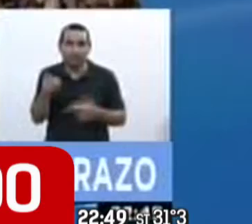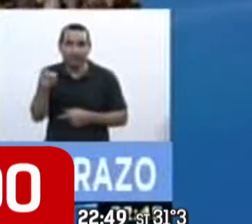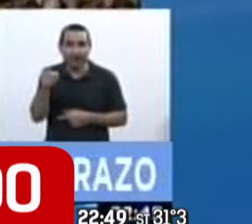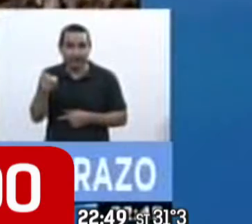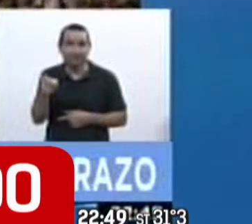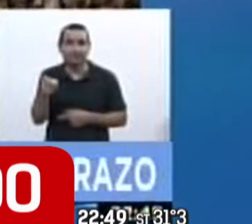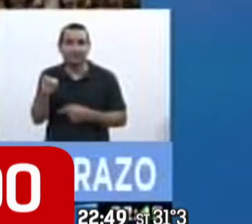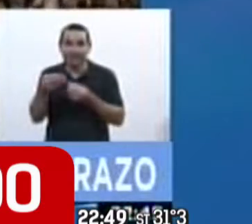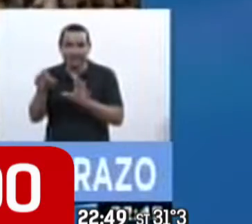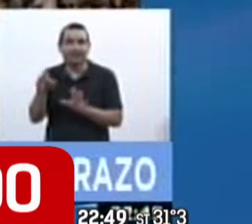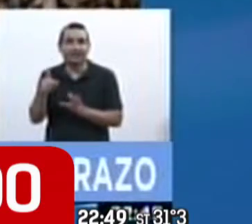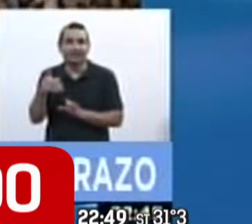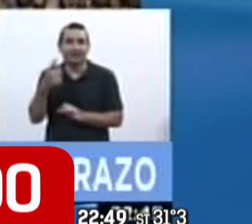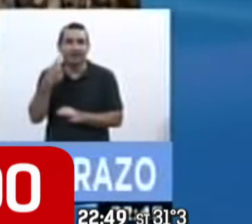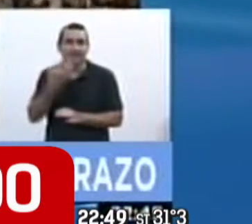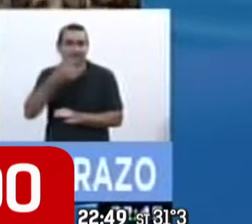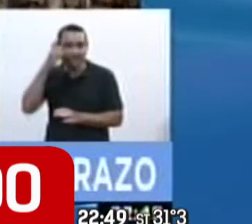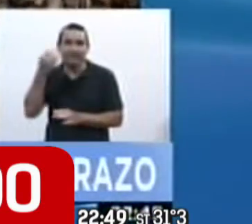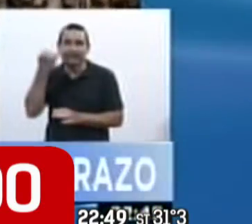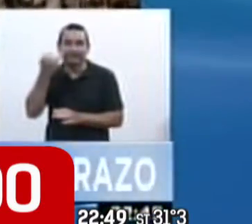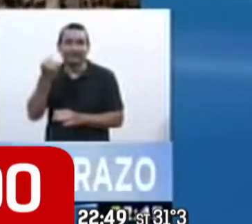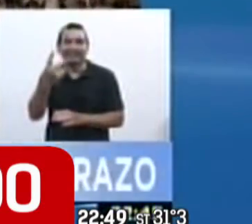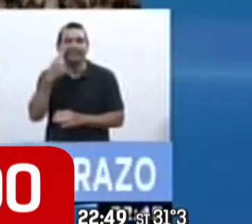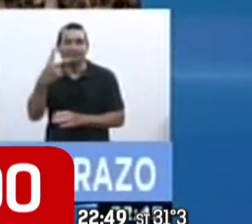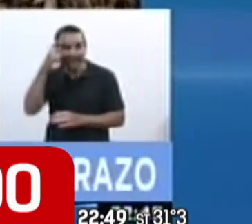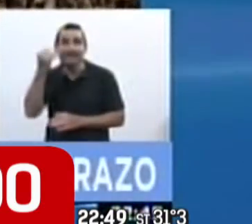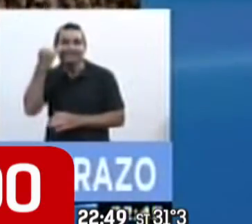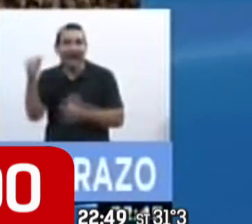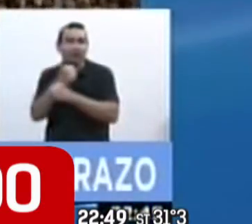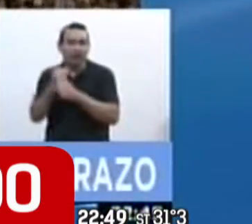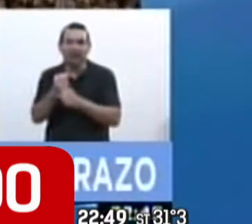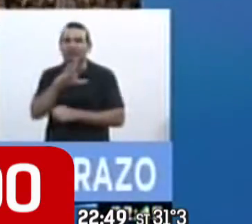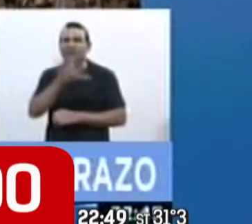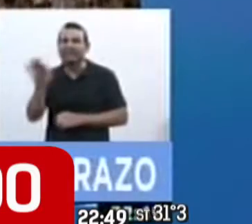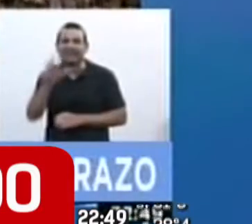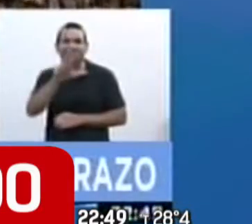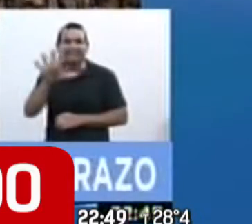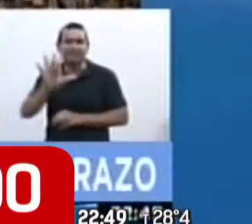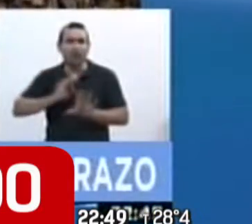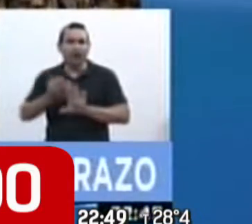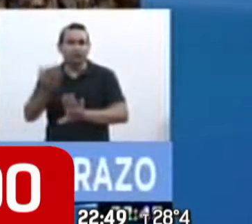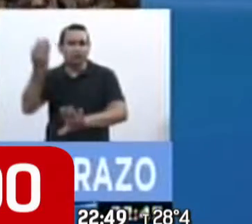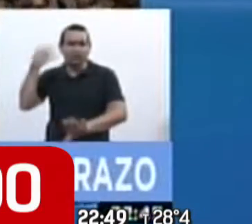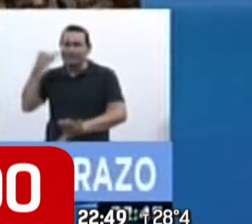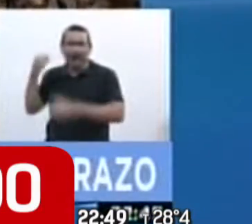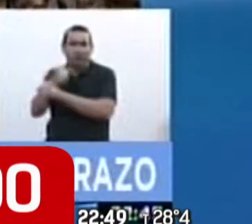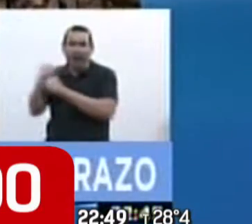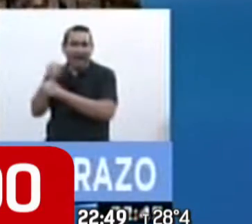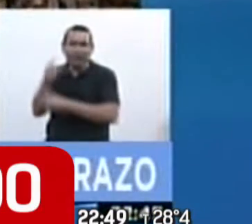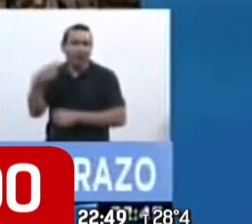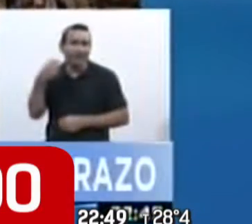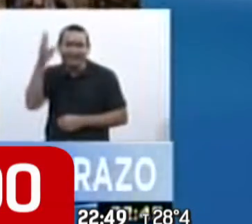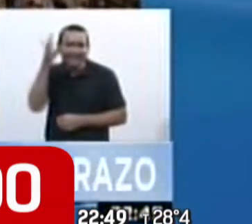fe, ya se aprobó esta ley hace 30 y 35 años respectivamente. Y ha